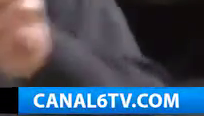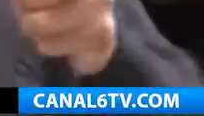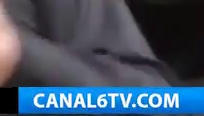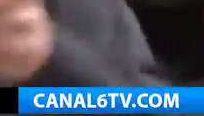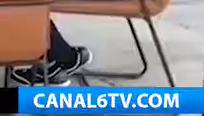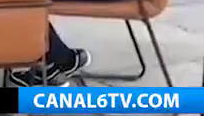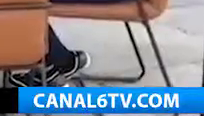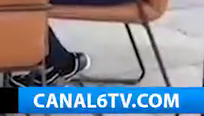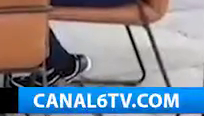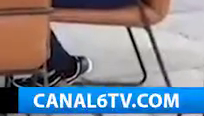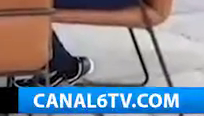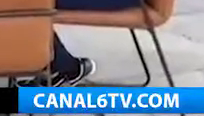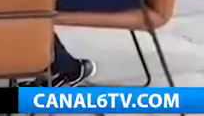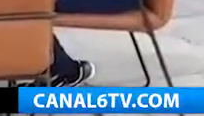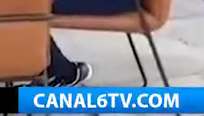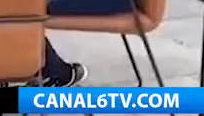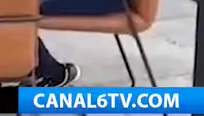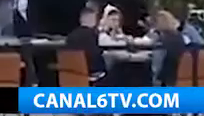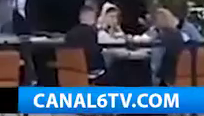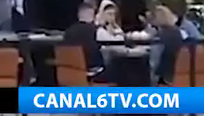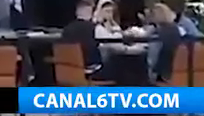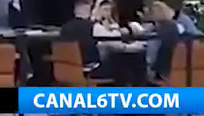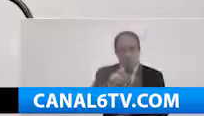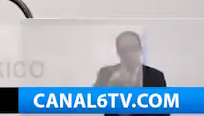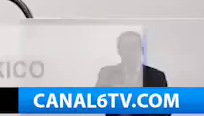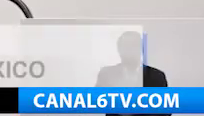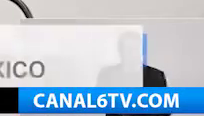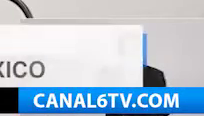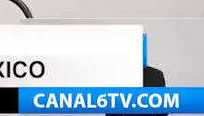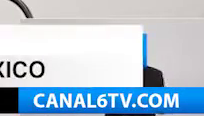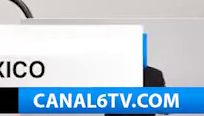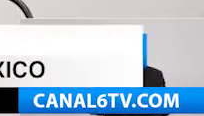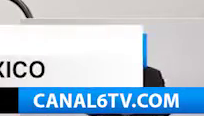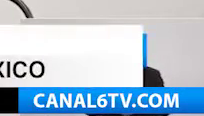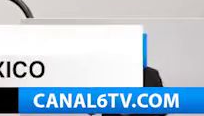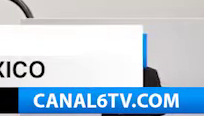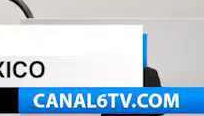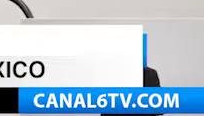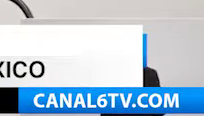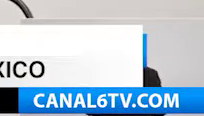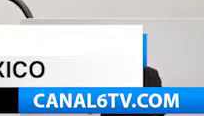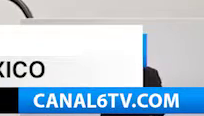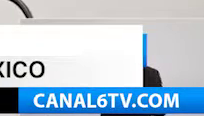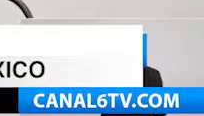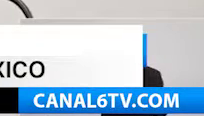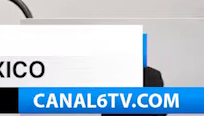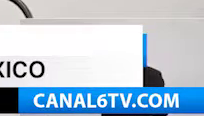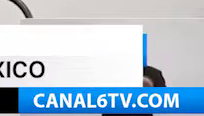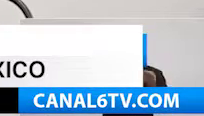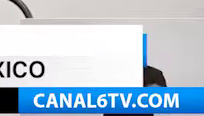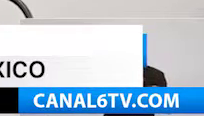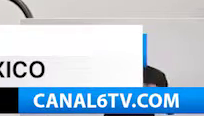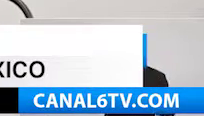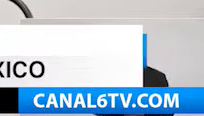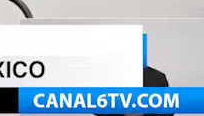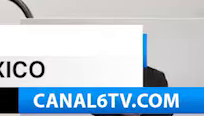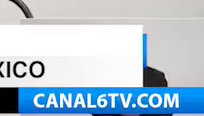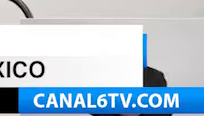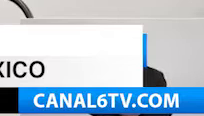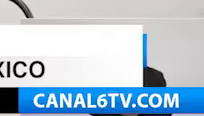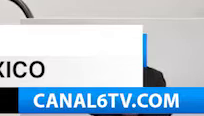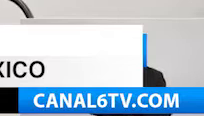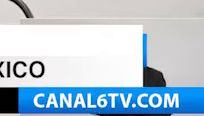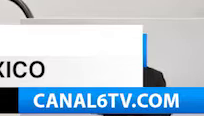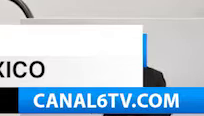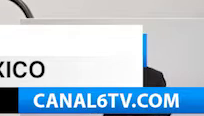México. Subrayó que cualquier negocio, ya sea chico o grande, podrá abrir. Todos, como ustedes saben, nada más es cuestión de que se inscriban en llave CDMX,